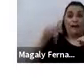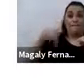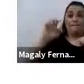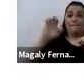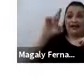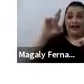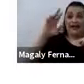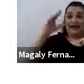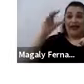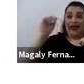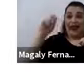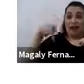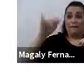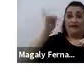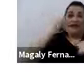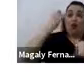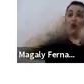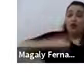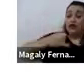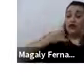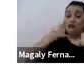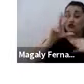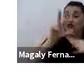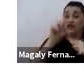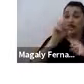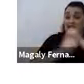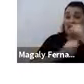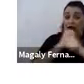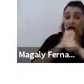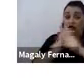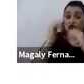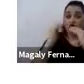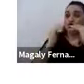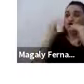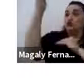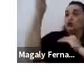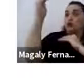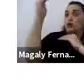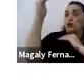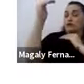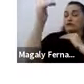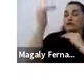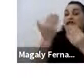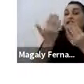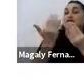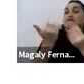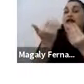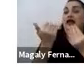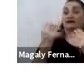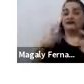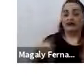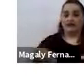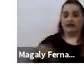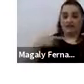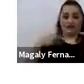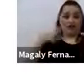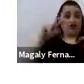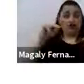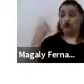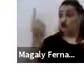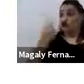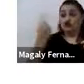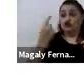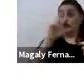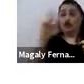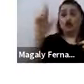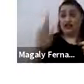últimos 30 años, ha subido algo su esperanza de vida. O sea, no solo Costa Rica tiene una esperanza de